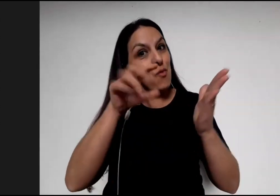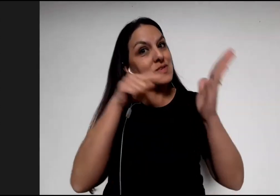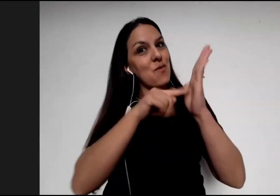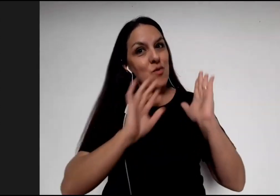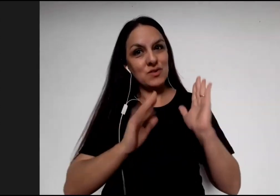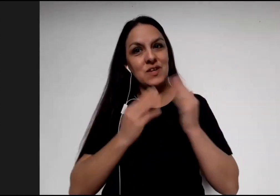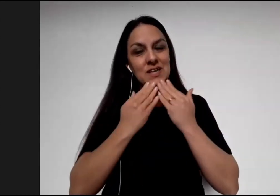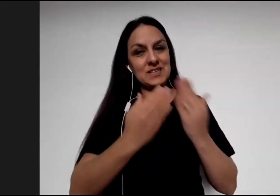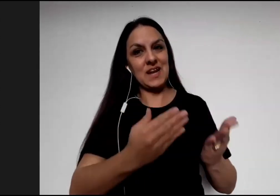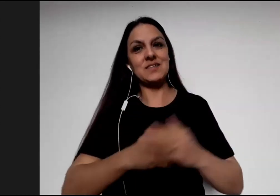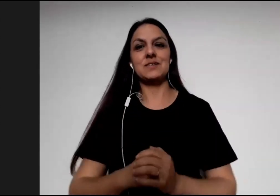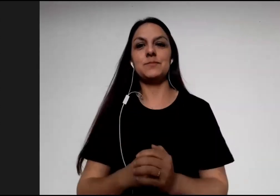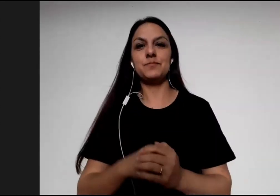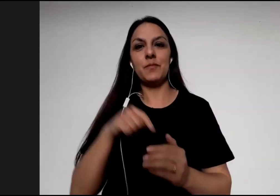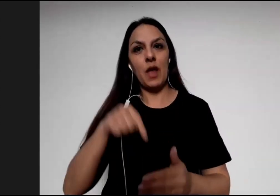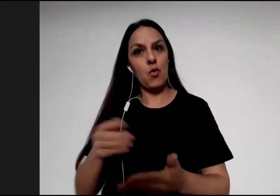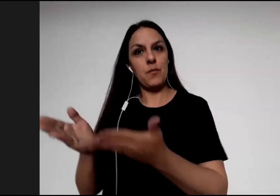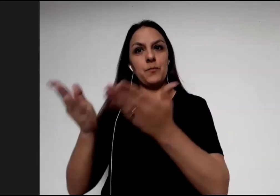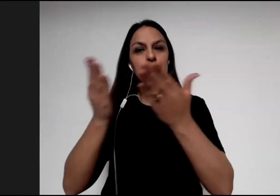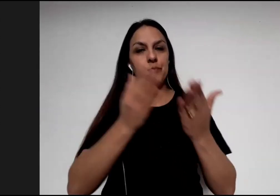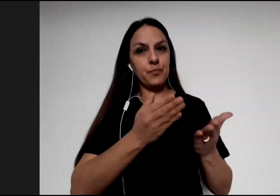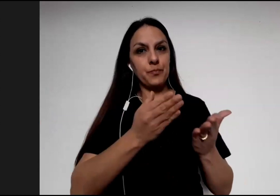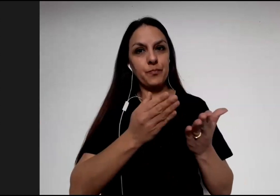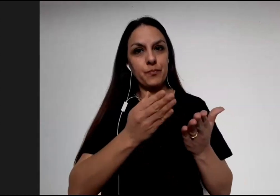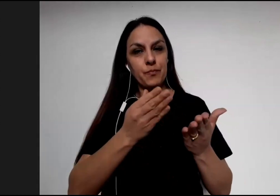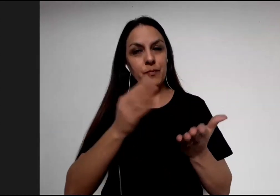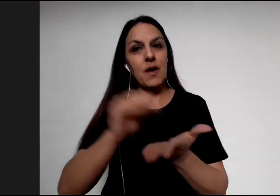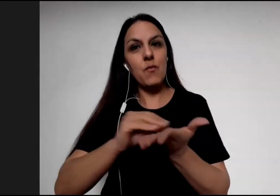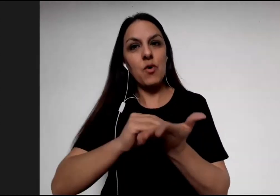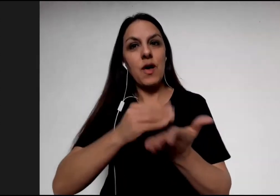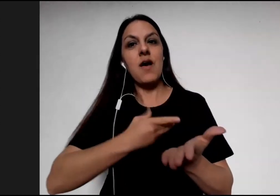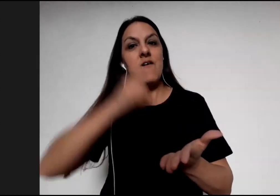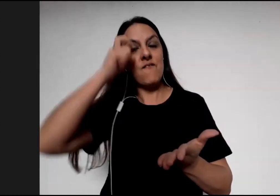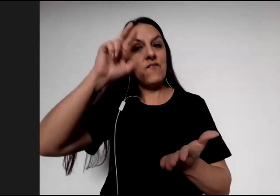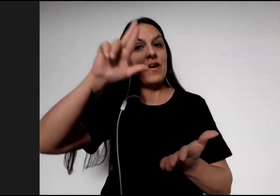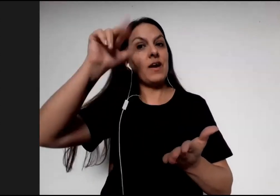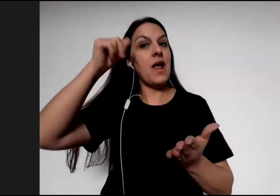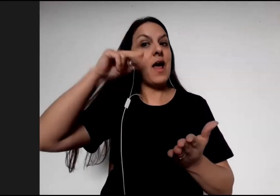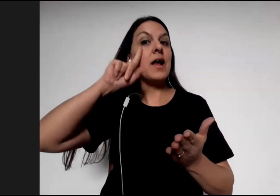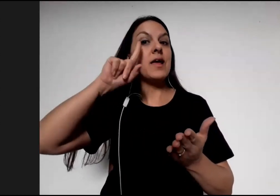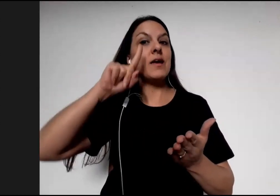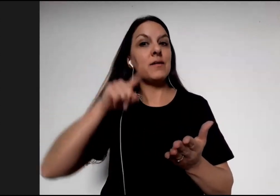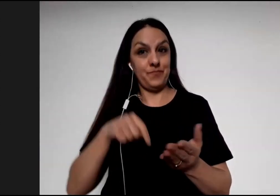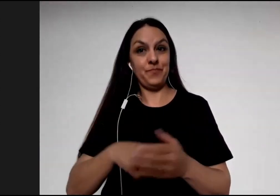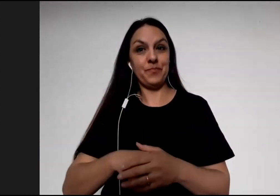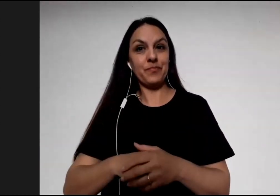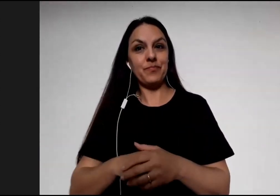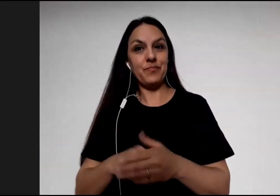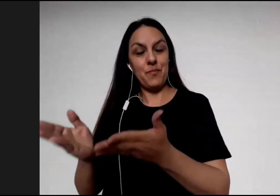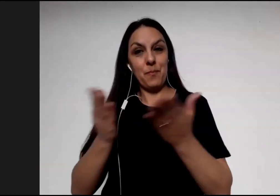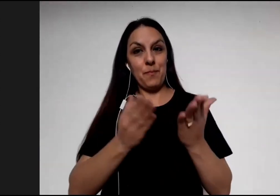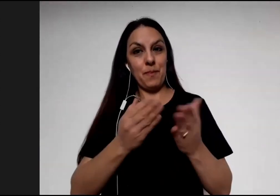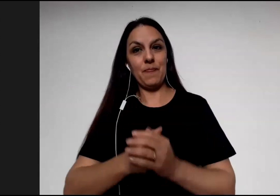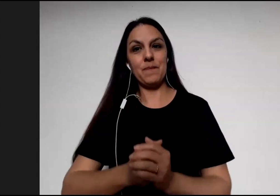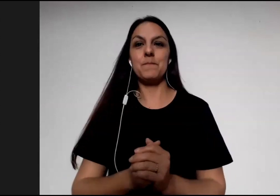palabra a la doctora María Rosa de Ferrari, que va a hacer un comentario y presentarla también